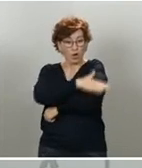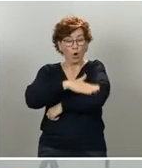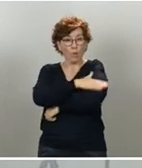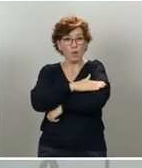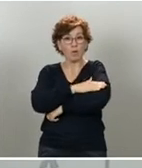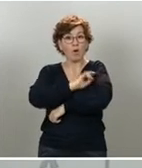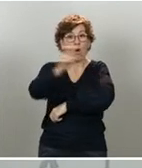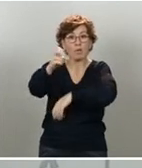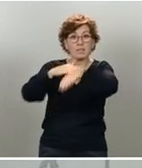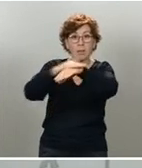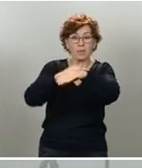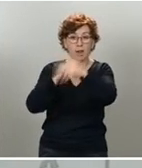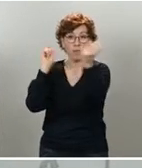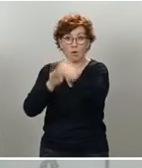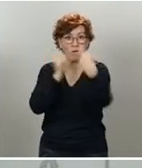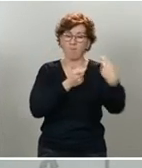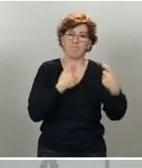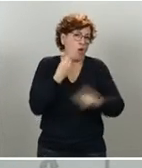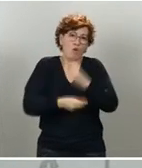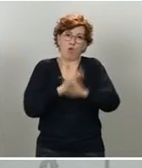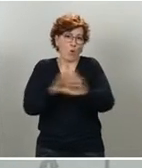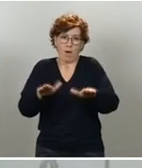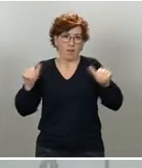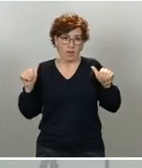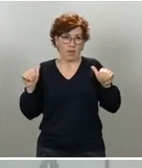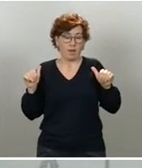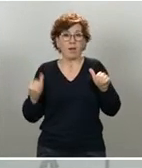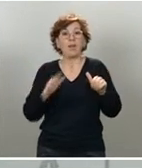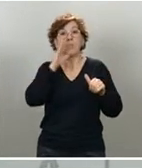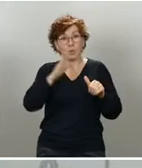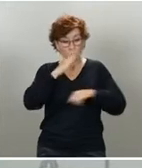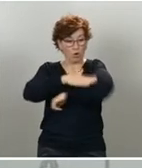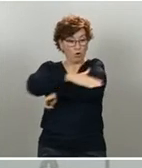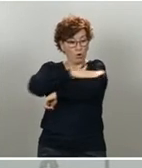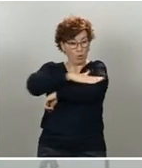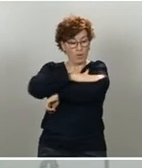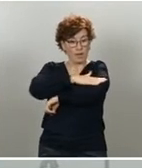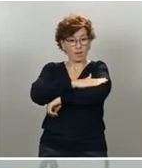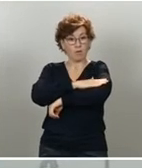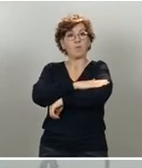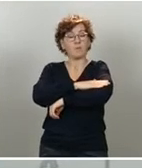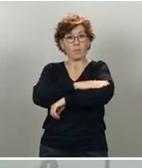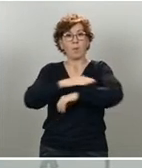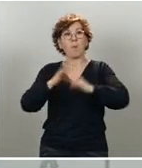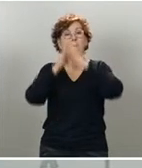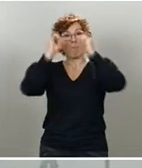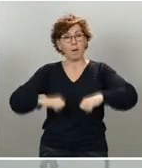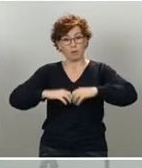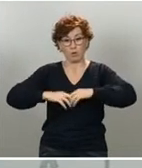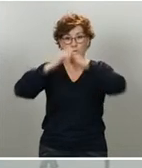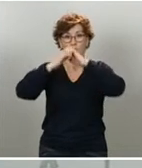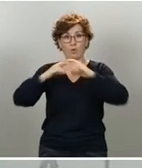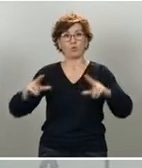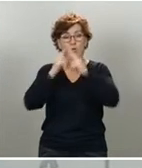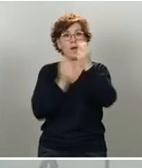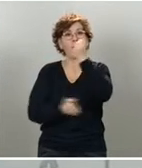administraciones. Y por eso el Gobierno aceptó adaptar el formato del Pacto de Reconstrucción Social y Económica que propusimos para alcanzar la